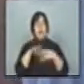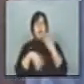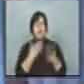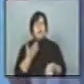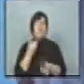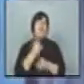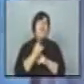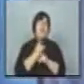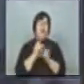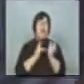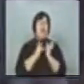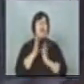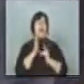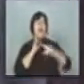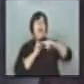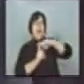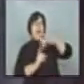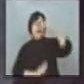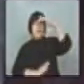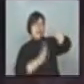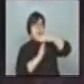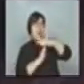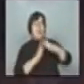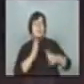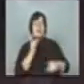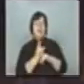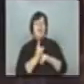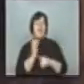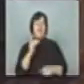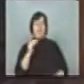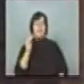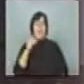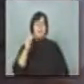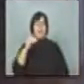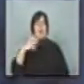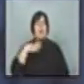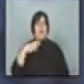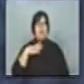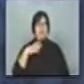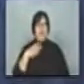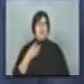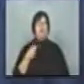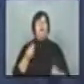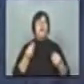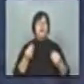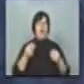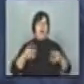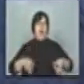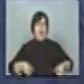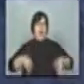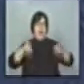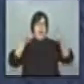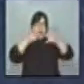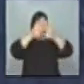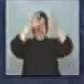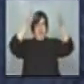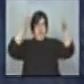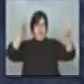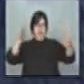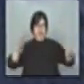nunca en realidad, ¿no? Con el completamiento, con el mantener el edificio, ¿no? Y también con el difundir los